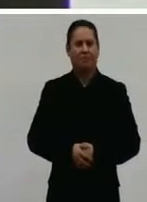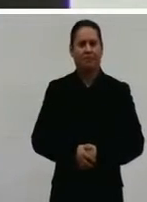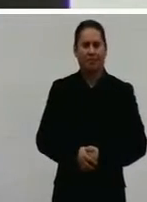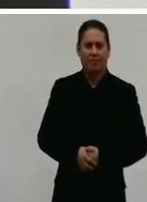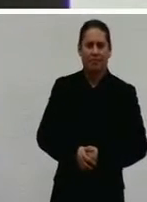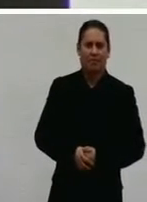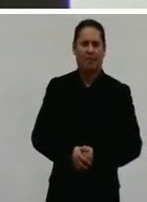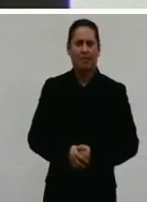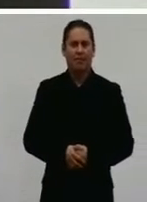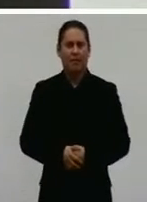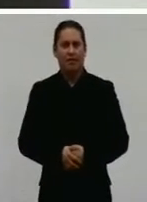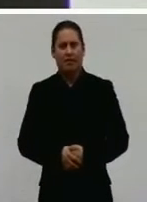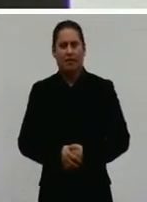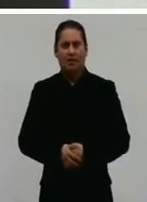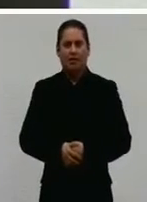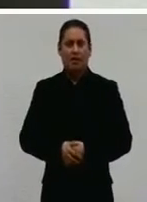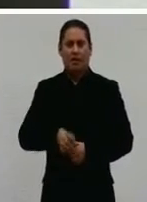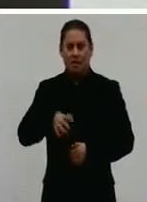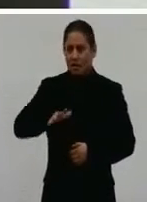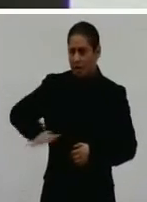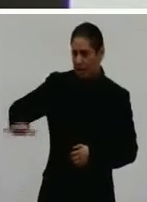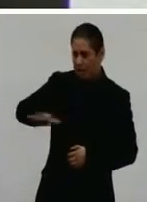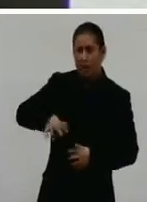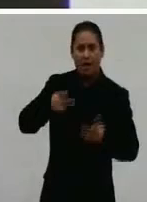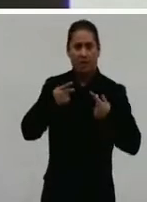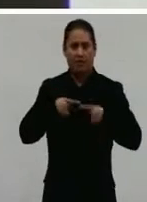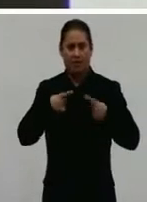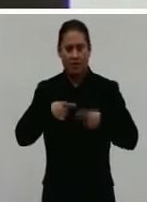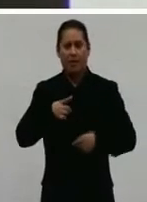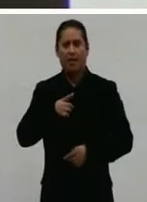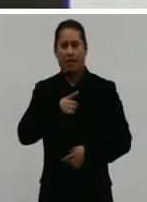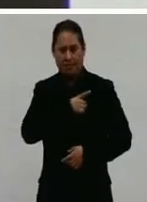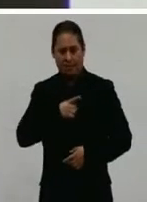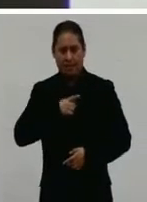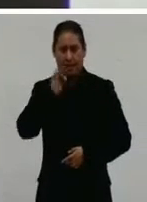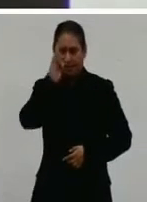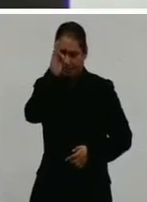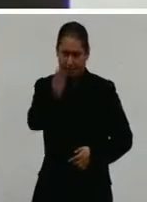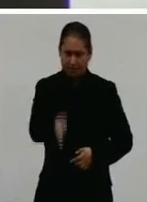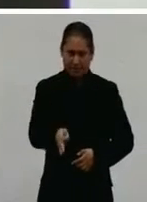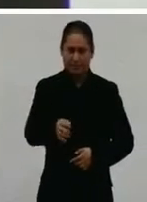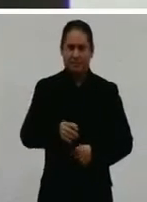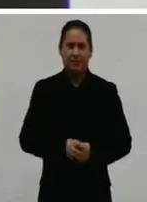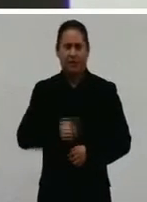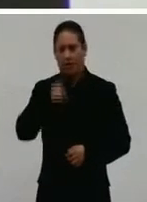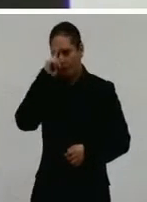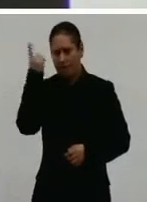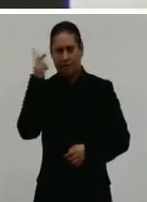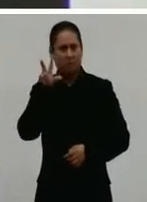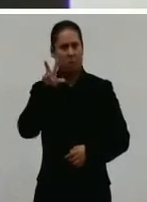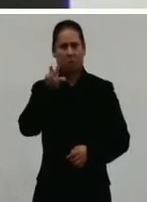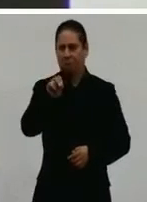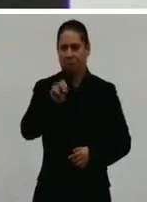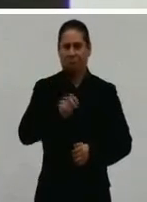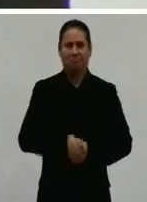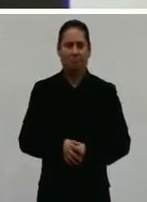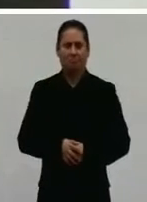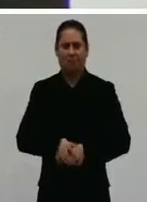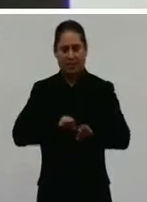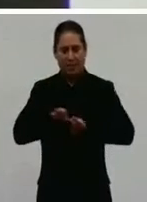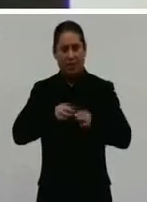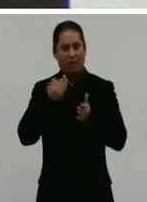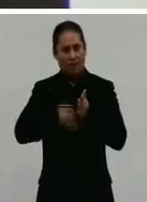siendo condescendientes con el pueblo debemos aceptar que la tarea no ha sido fácil y que existen